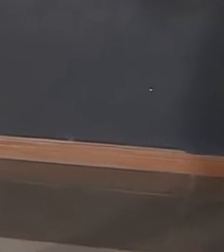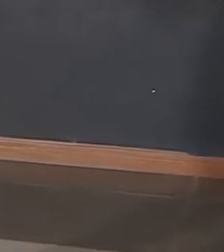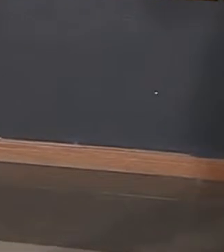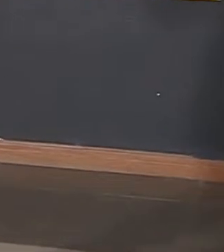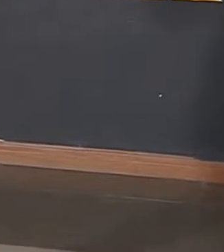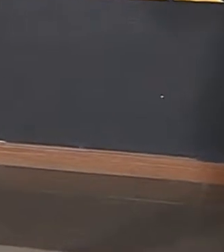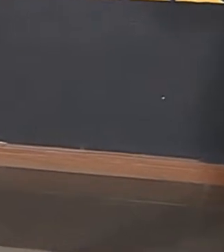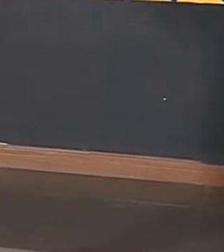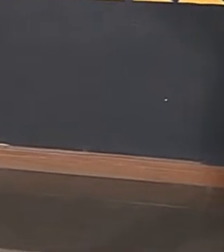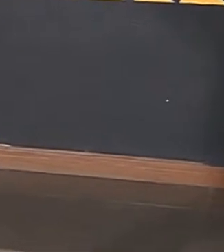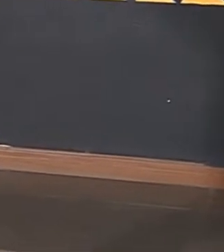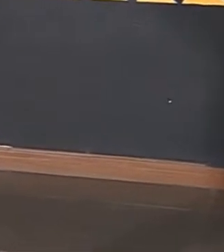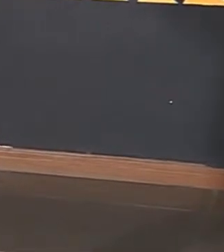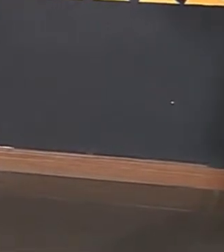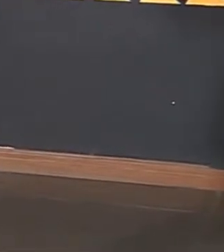aparezco yo.